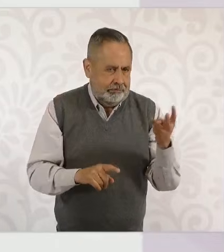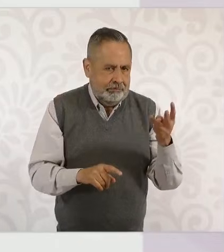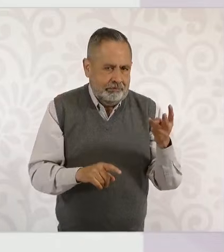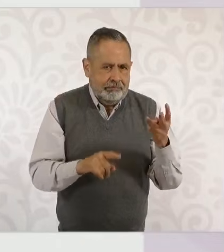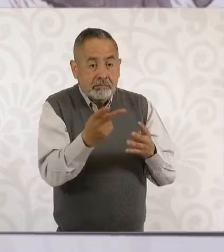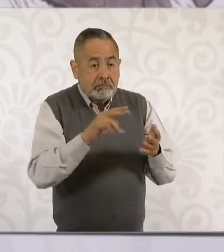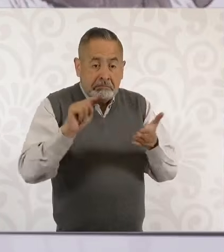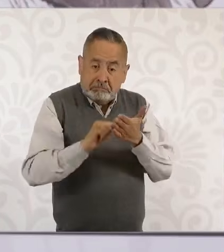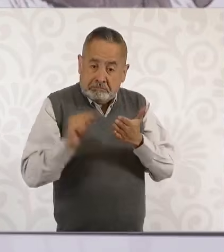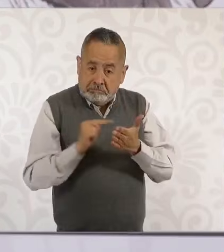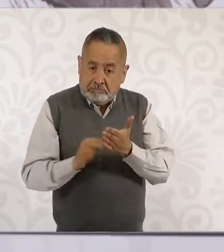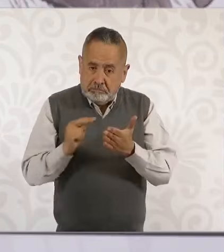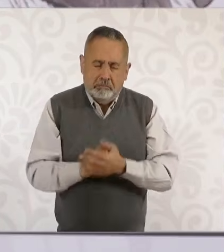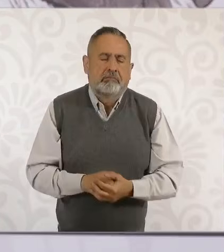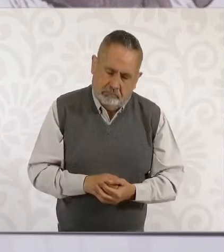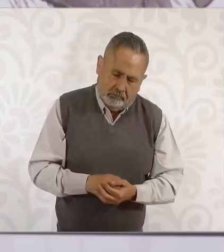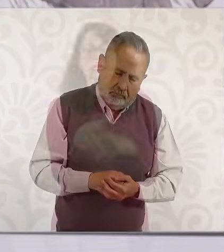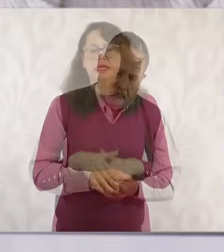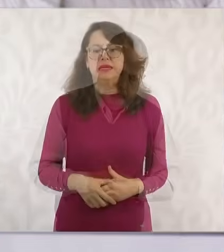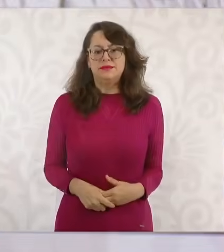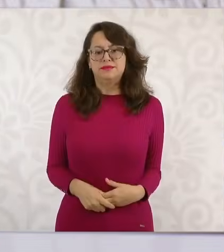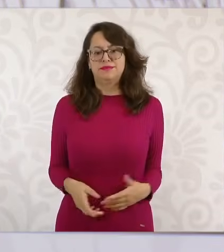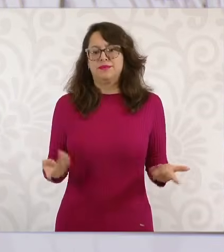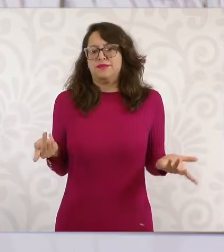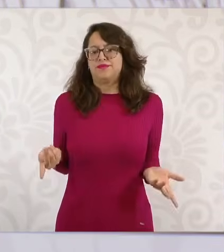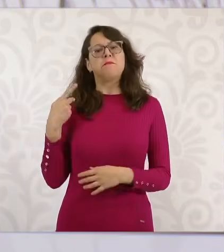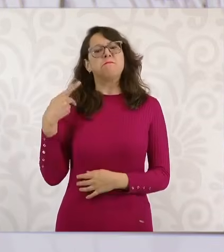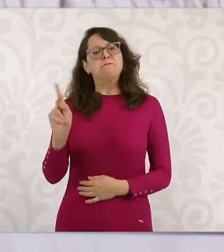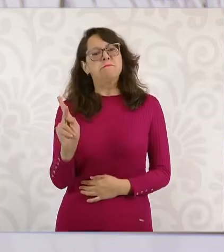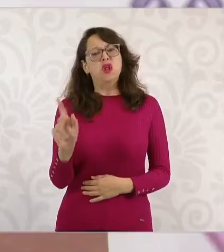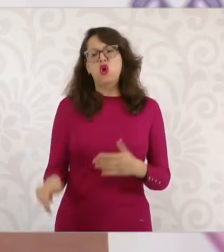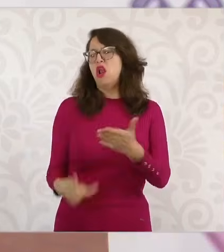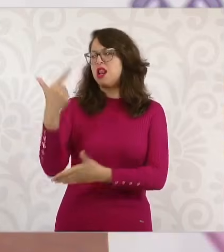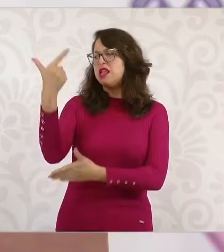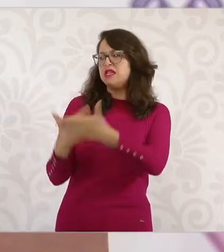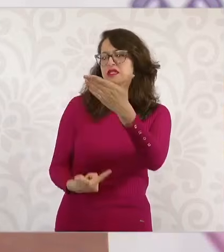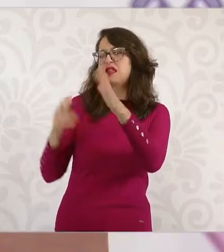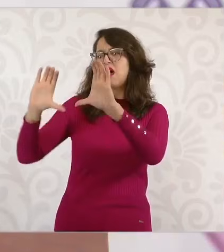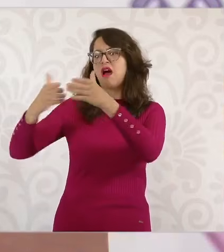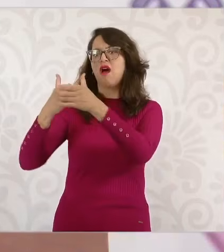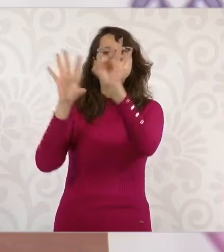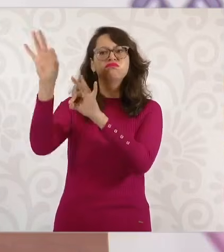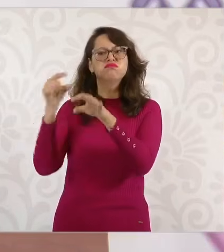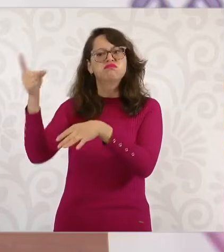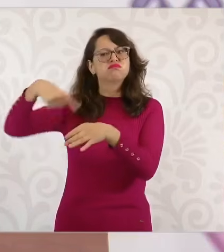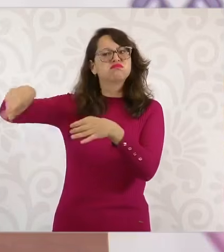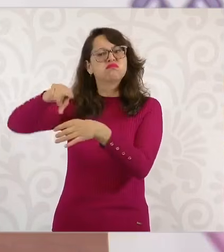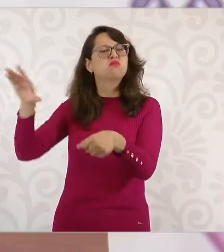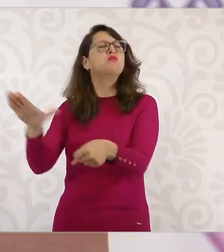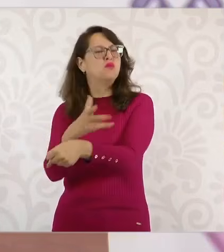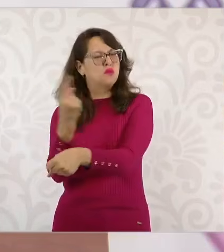y Alcocer, todos creación de Salinas de Gortari. ¿Por qué defender que sea la cúpula de un partido político que defina